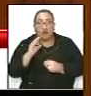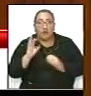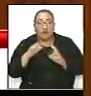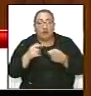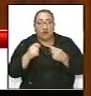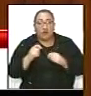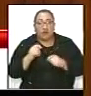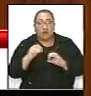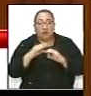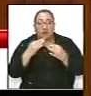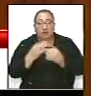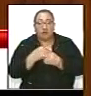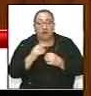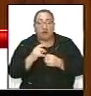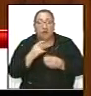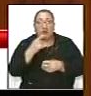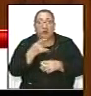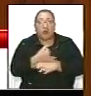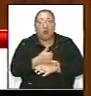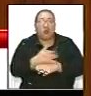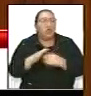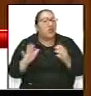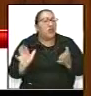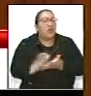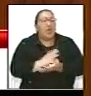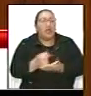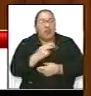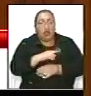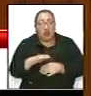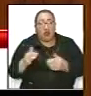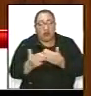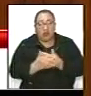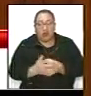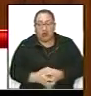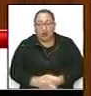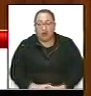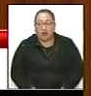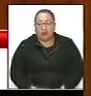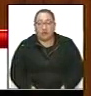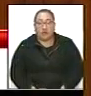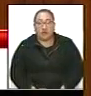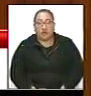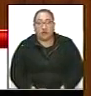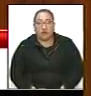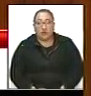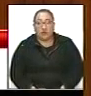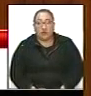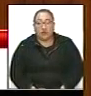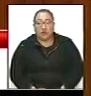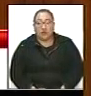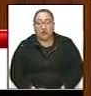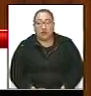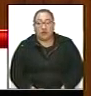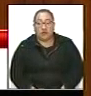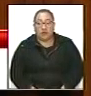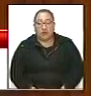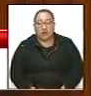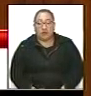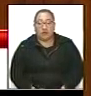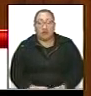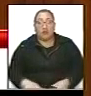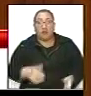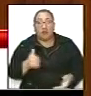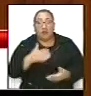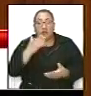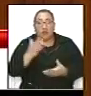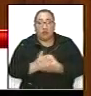maltrato familiar o de violación sexual en entornos cercanos. Vamos a pasar a otro problema que nos agobia